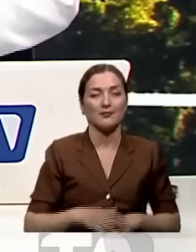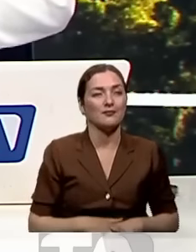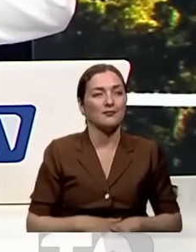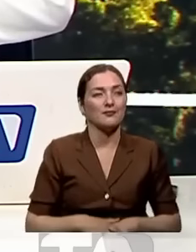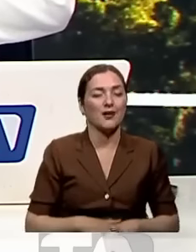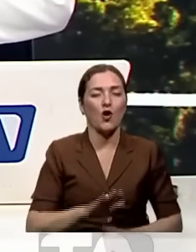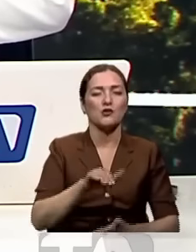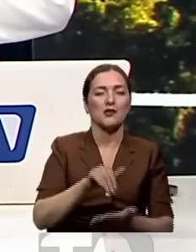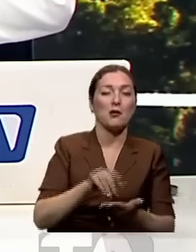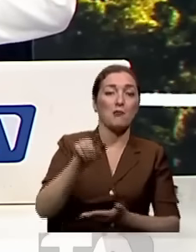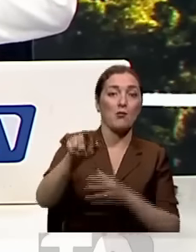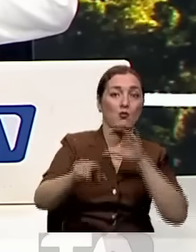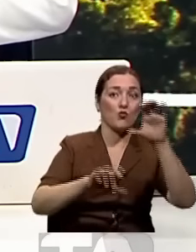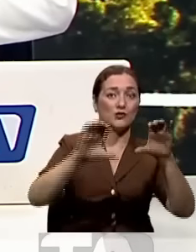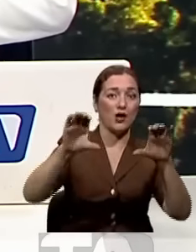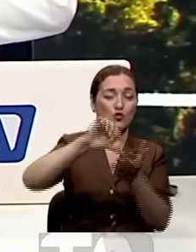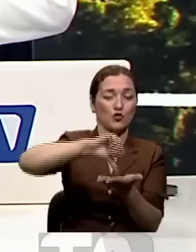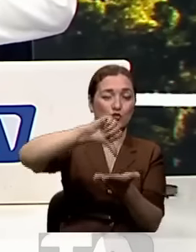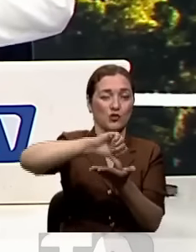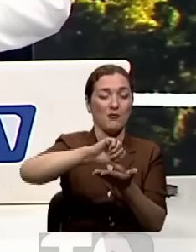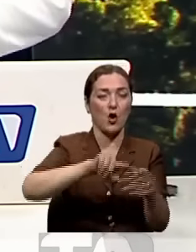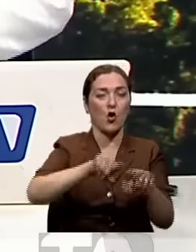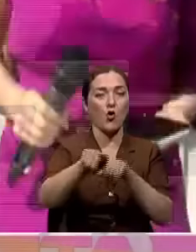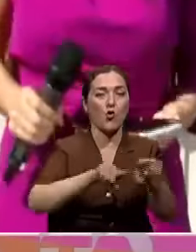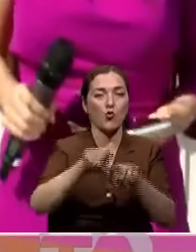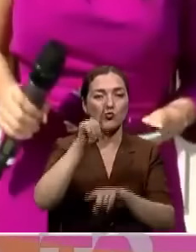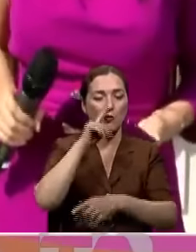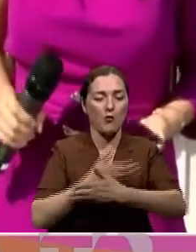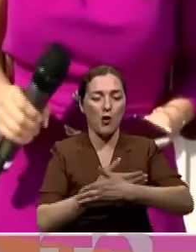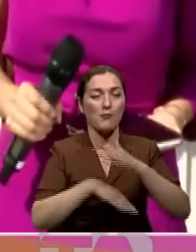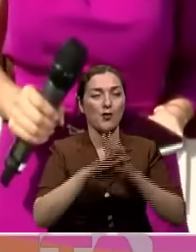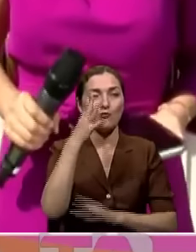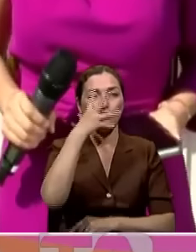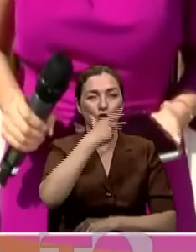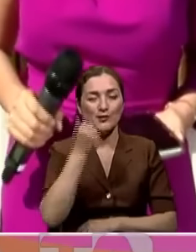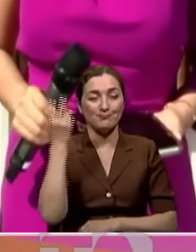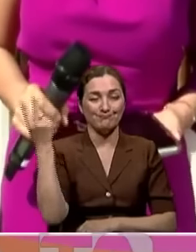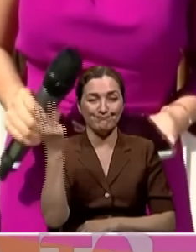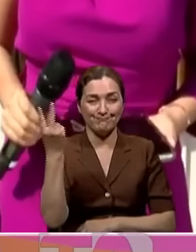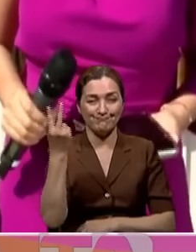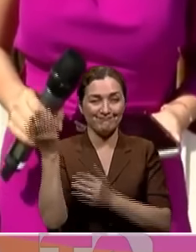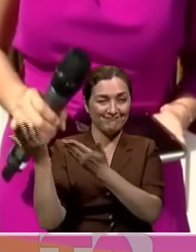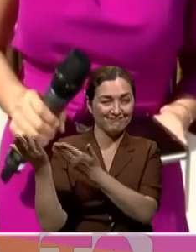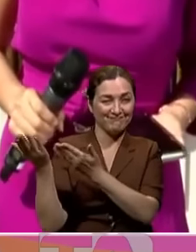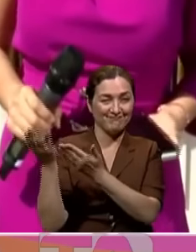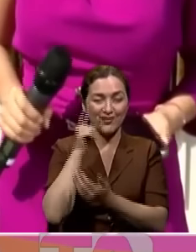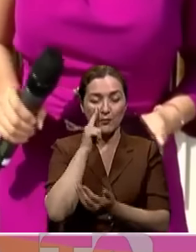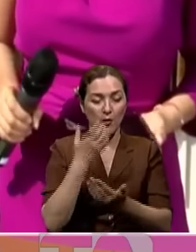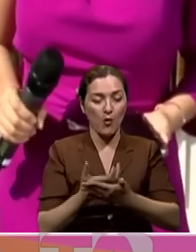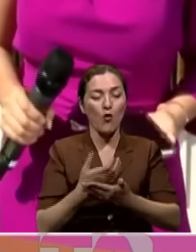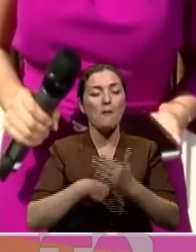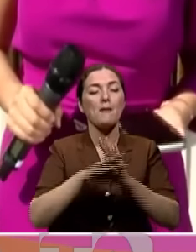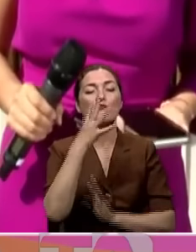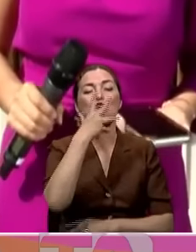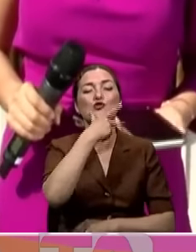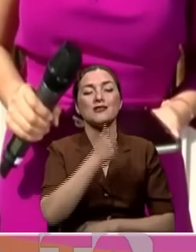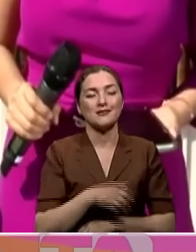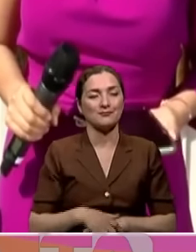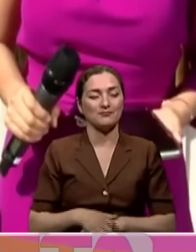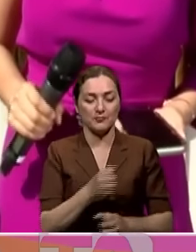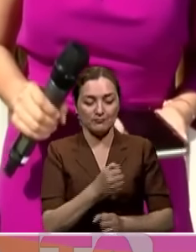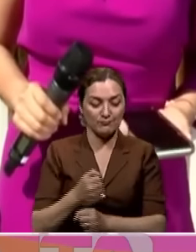vamos nuevamente al Museo de la Ciudad con Steffi Paz y con Alberto Astudillo, porque ahí está la guagua más linda y nuestra